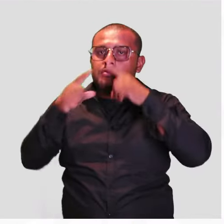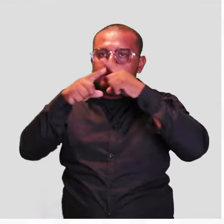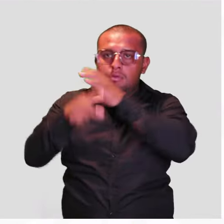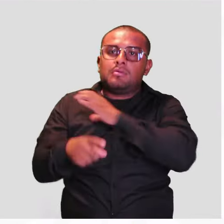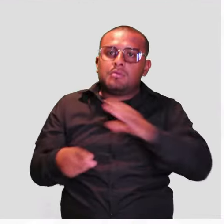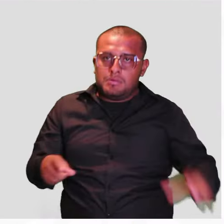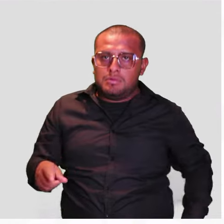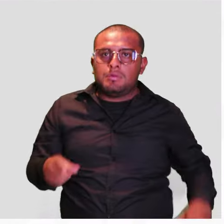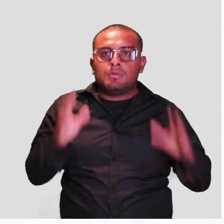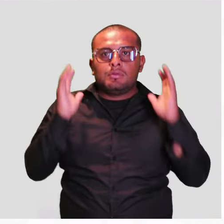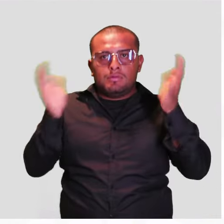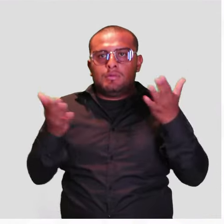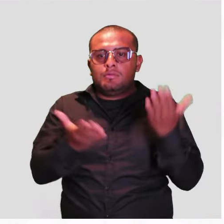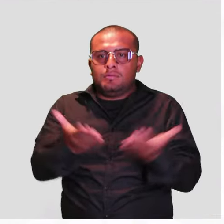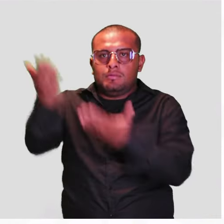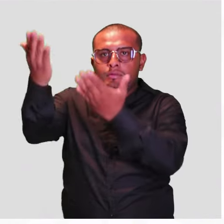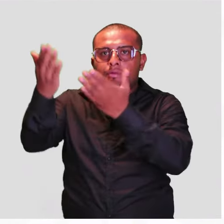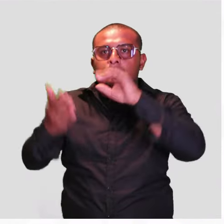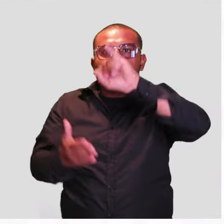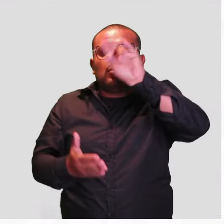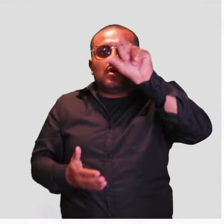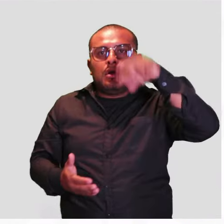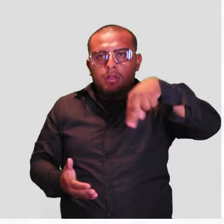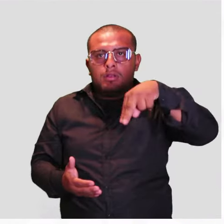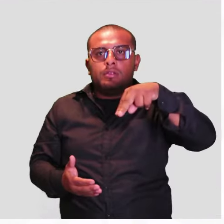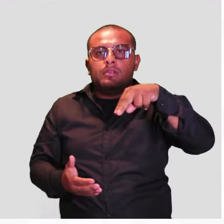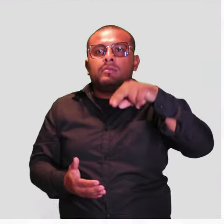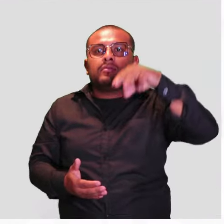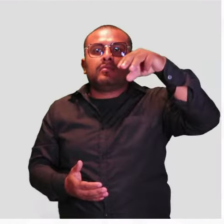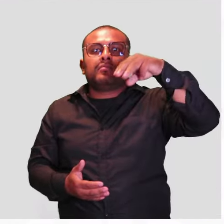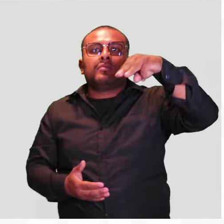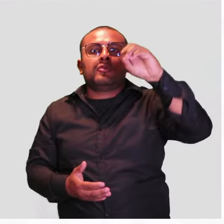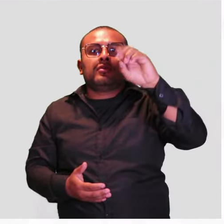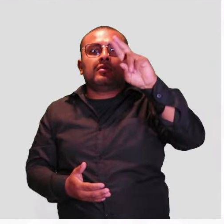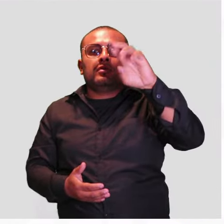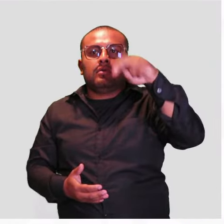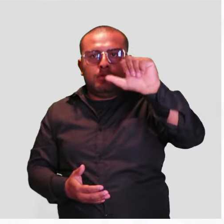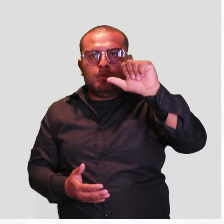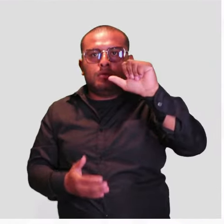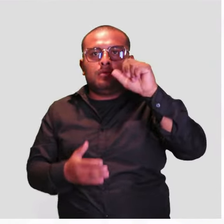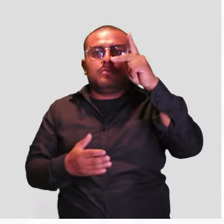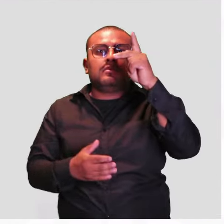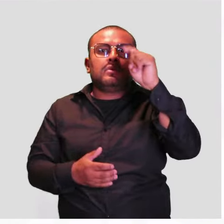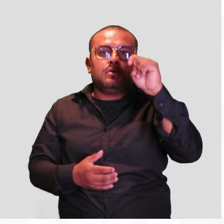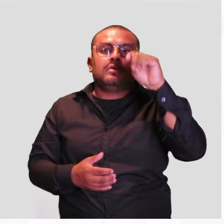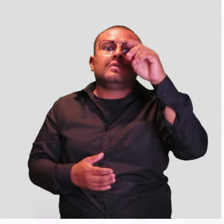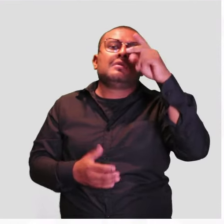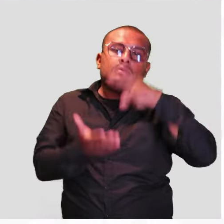con Juan Alvarado, candidato por Morena, PT y Partido Verde Ecologista. Lo escuchamos, candidato.